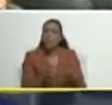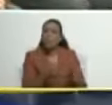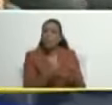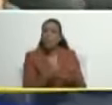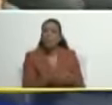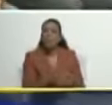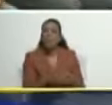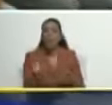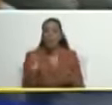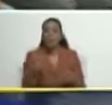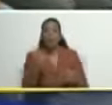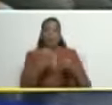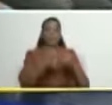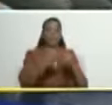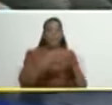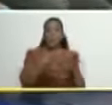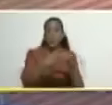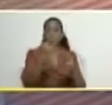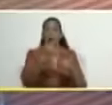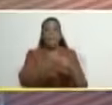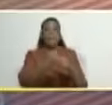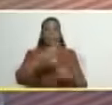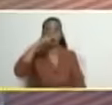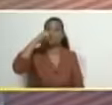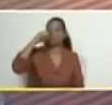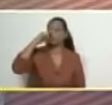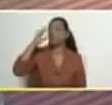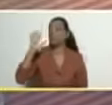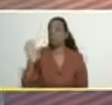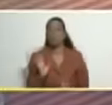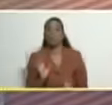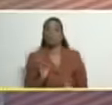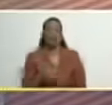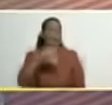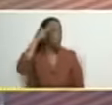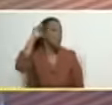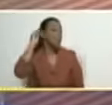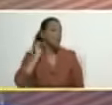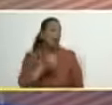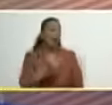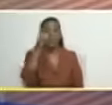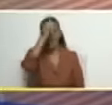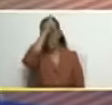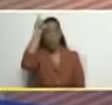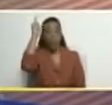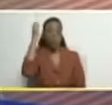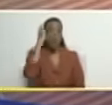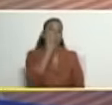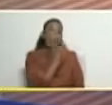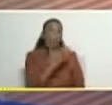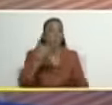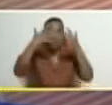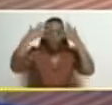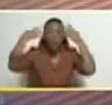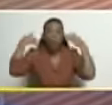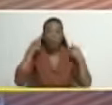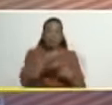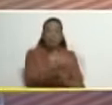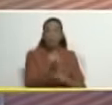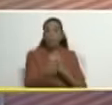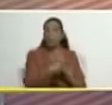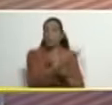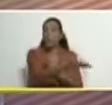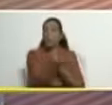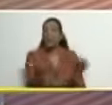El tren de los apellidos, lo pudiéramos llamar. La Machado, el López, el Ledema, el Julio Borges, el Capriles,